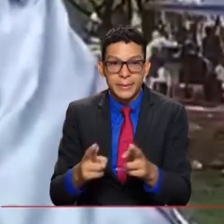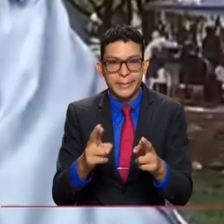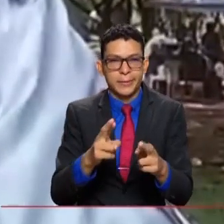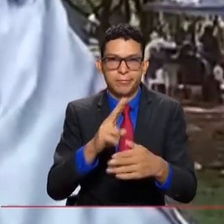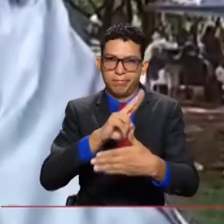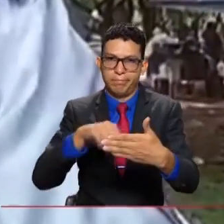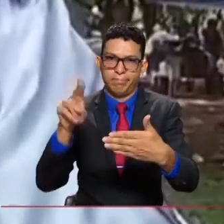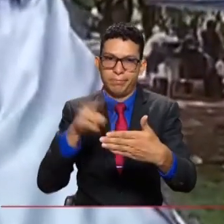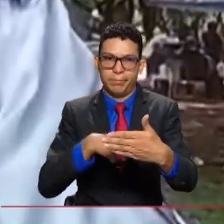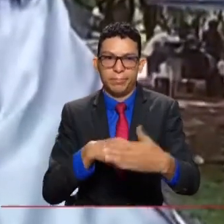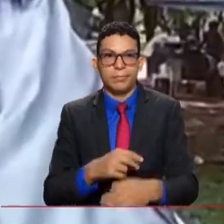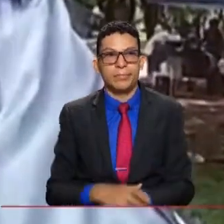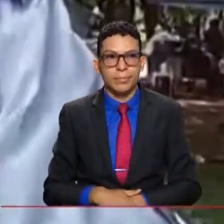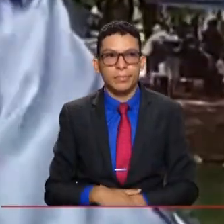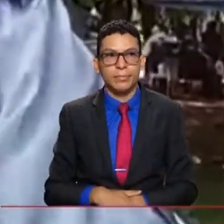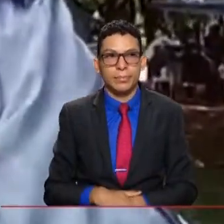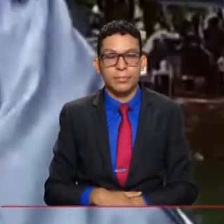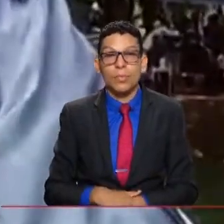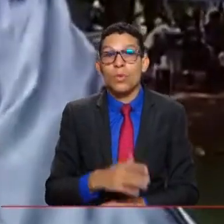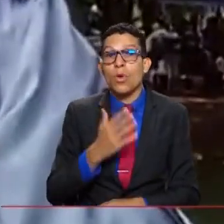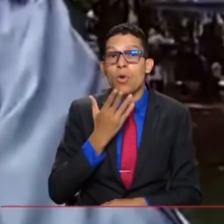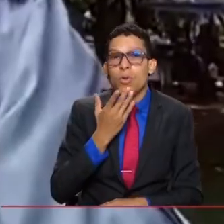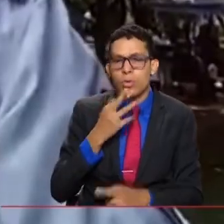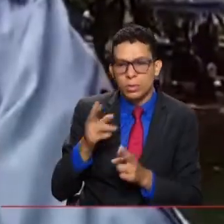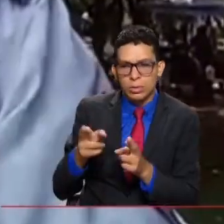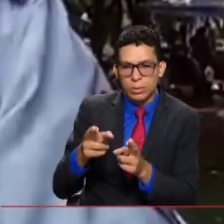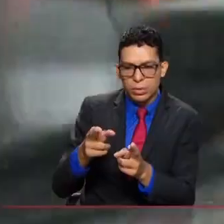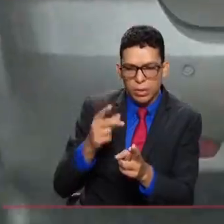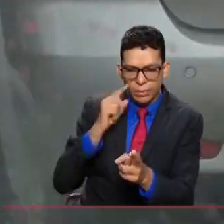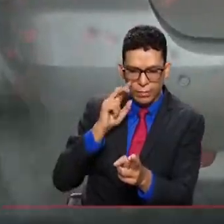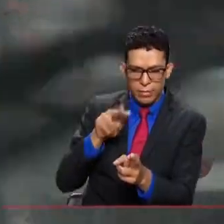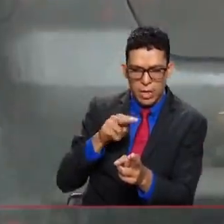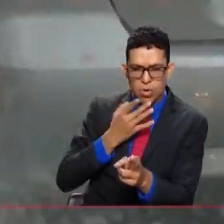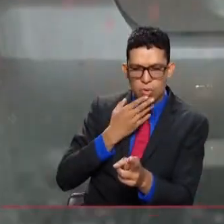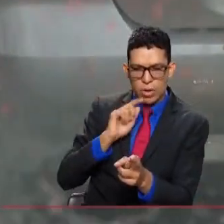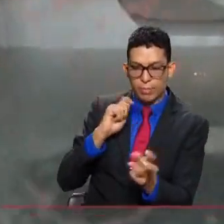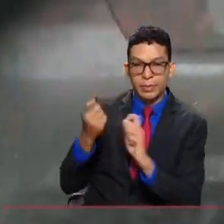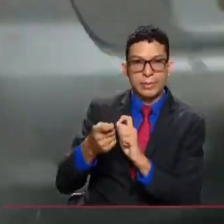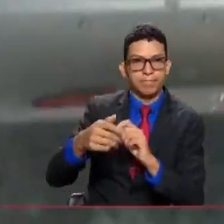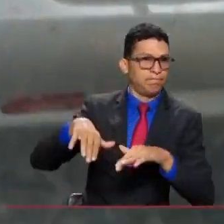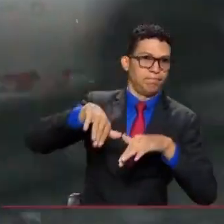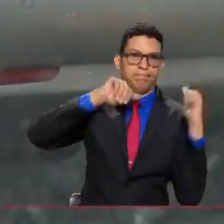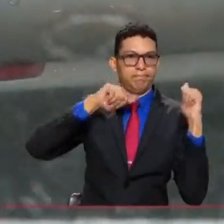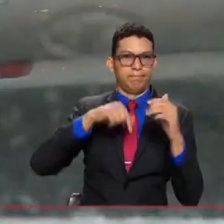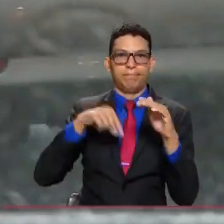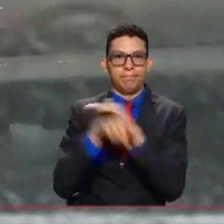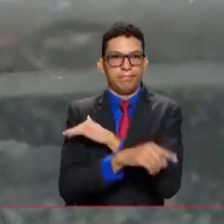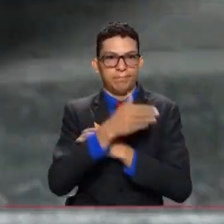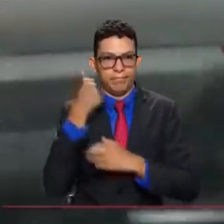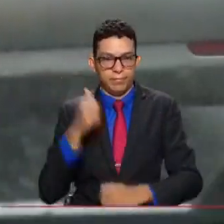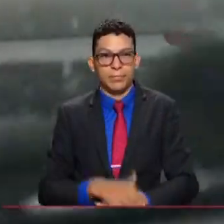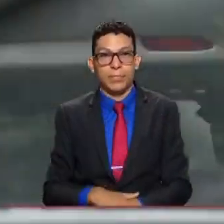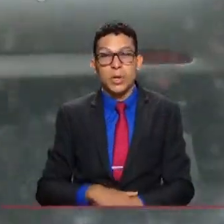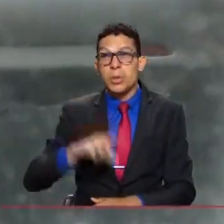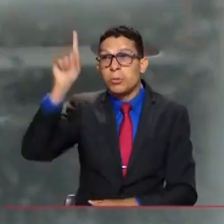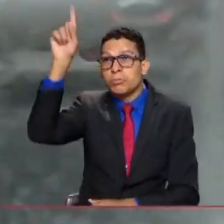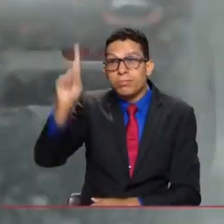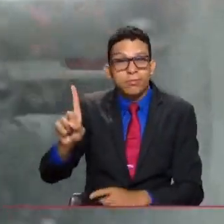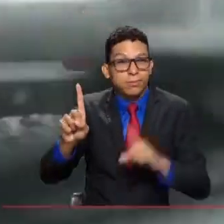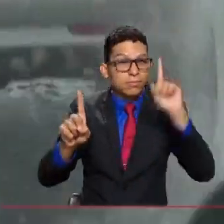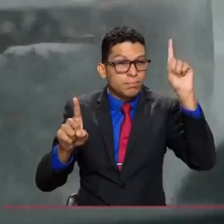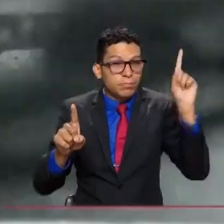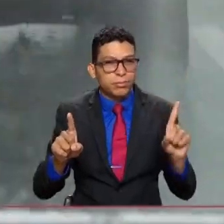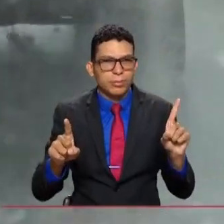río comienza a cambiar de color, debemos retirarnos de inmediato. Para evitar descargas eléctricas, ubíquese en zonas